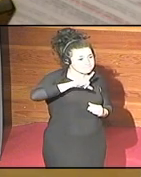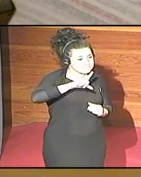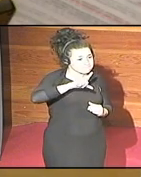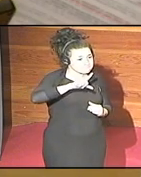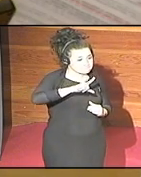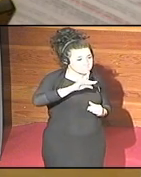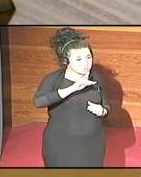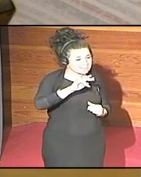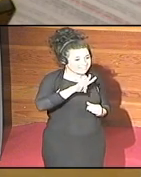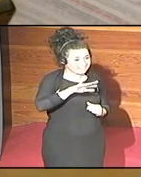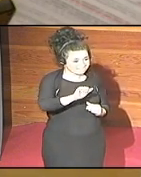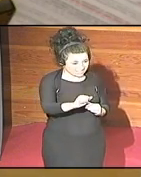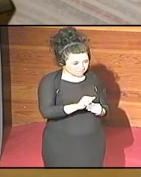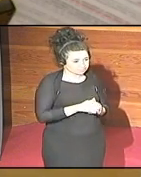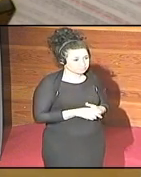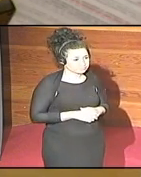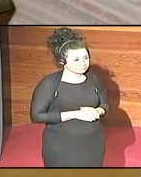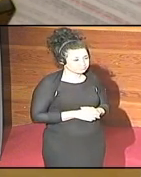en Moldavia.